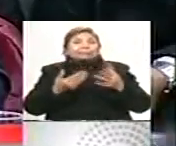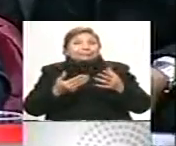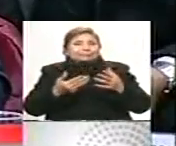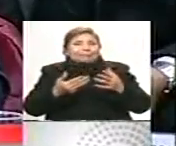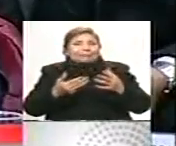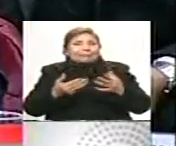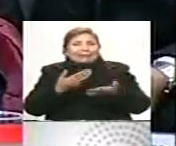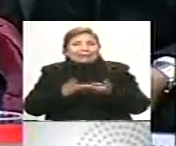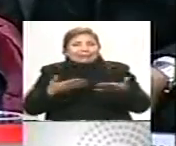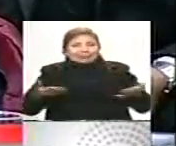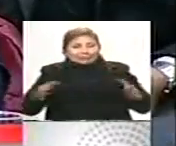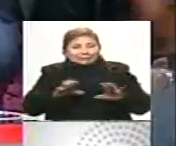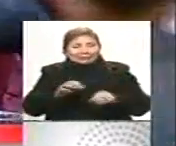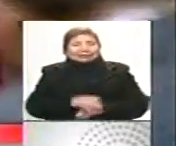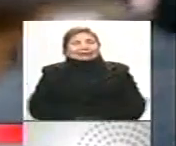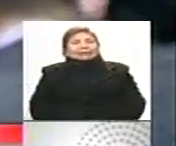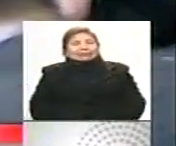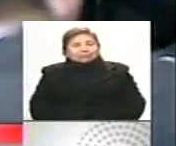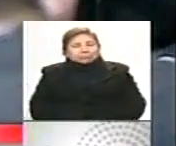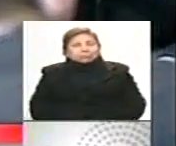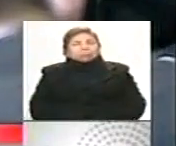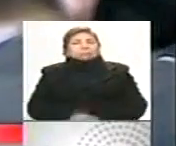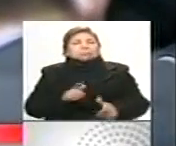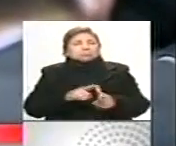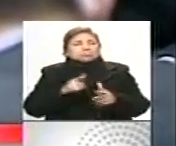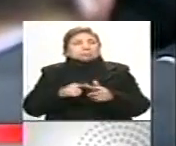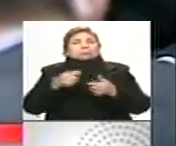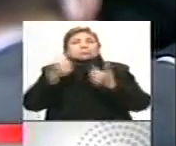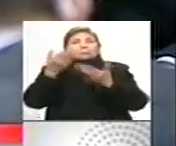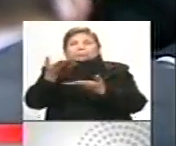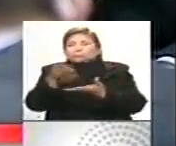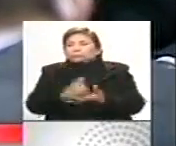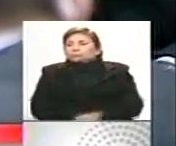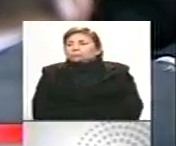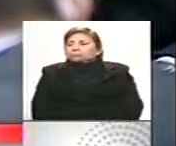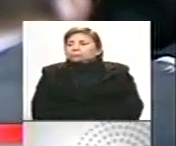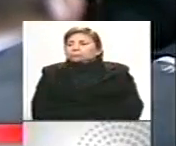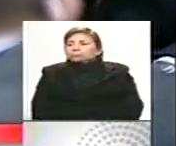estos estándares, y entonces se devuelve.